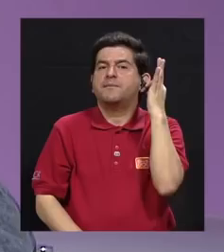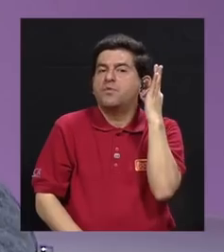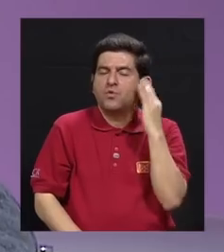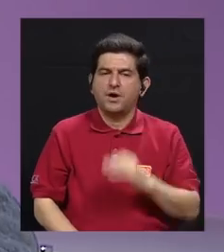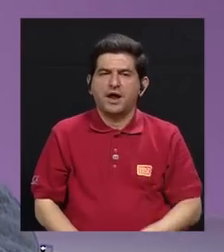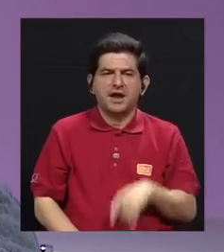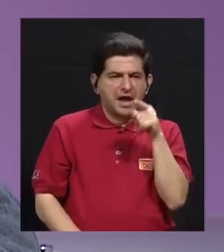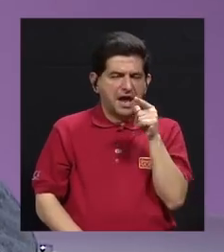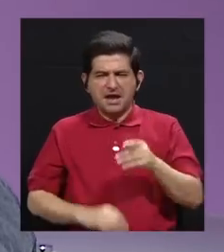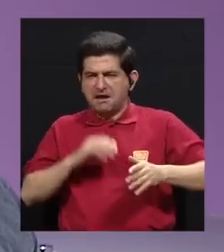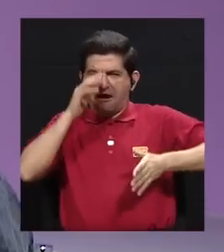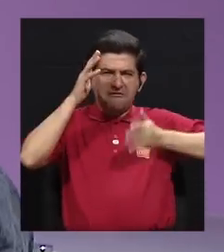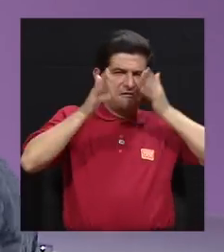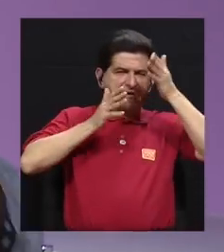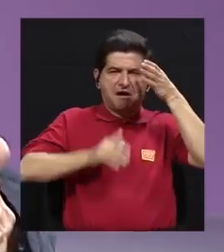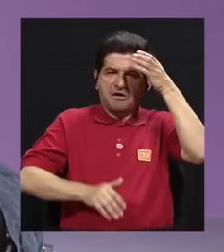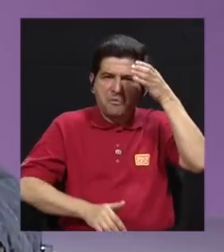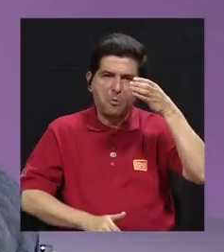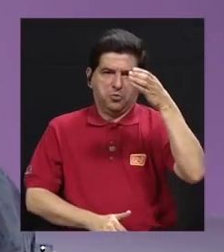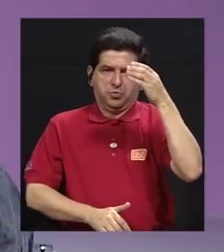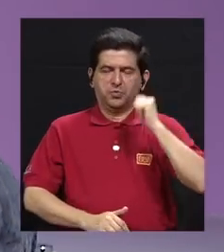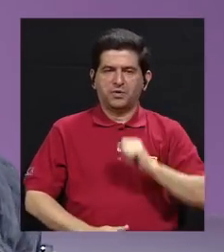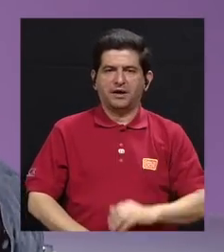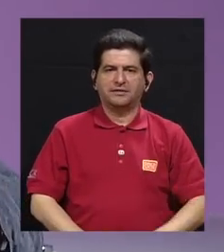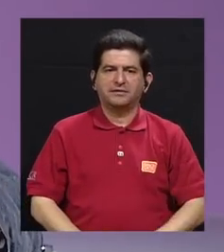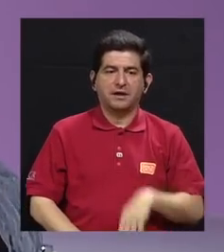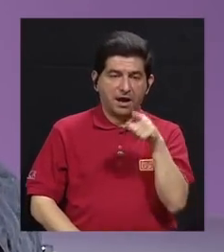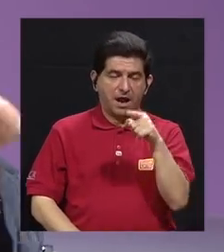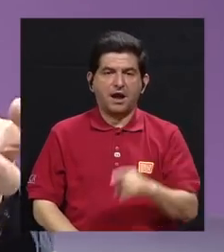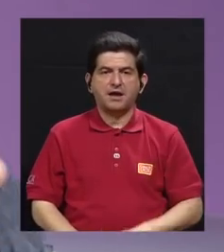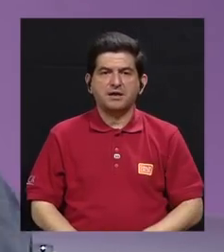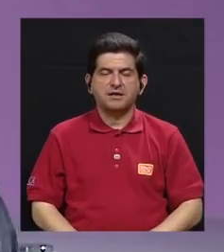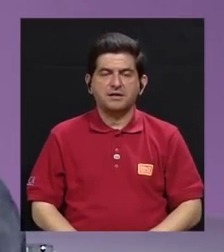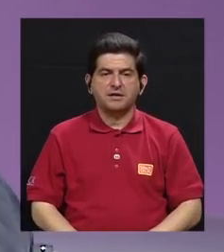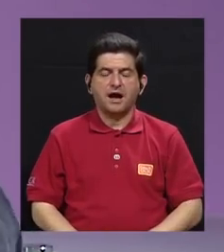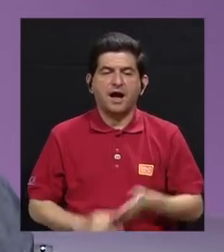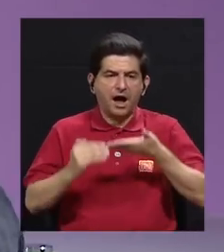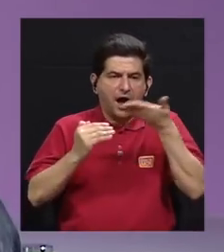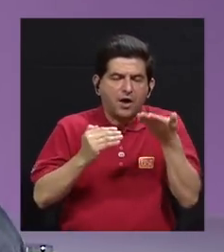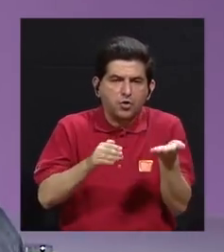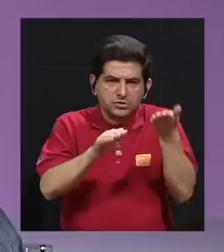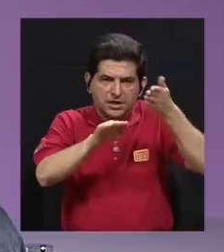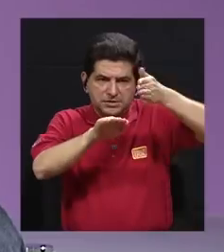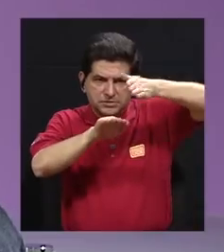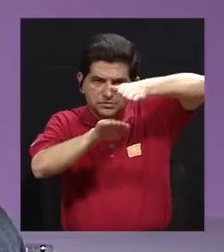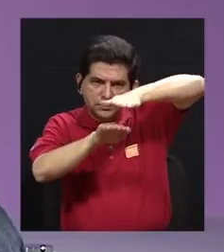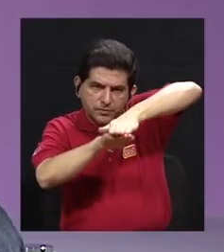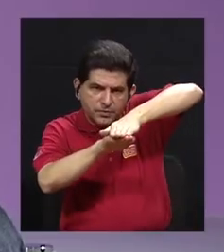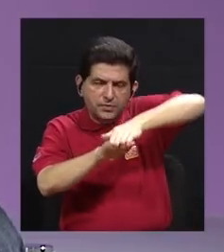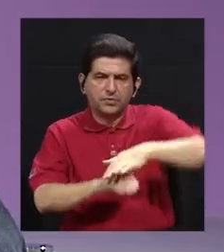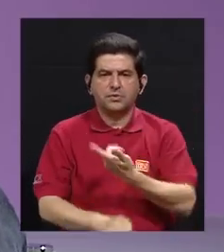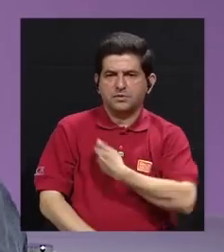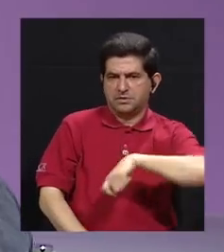es la mujer que ha creado una cultura donde se yuxtaponen